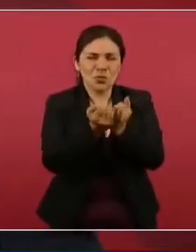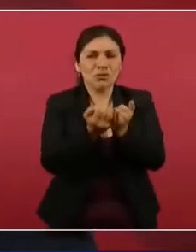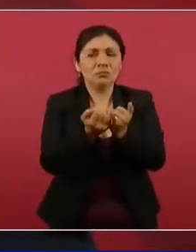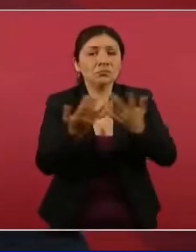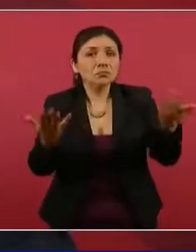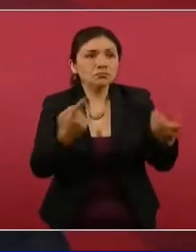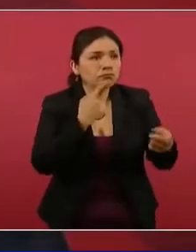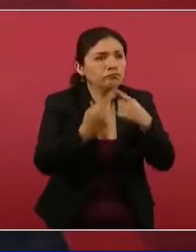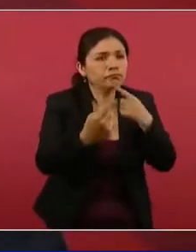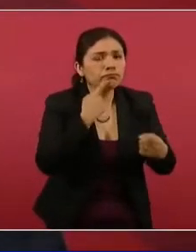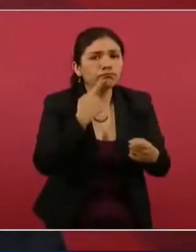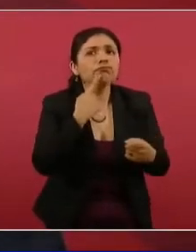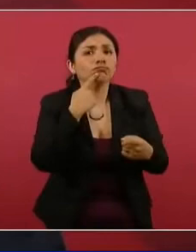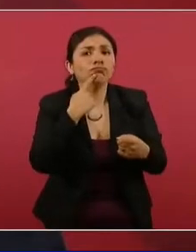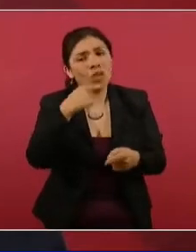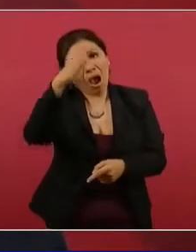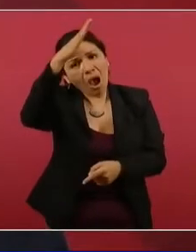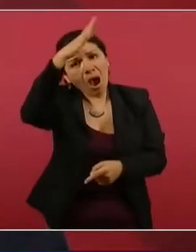acuerdos,